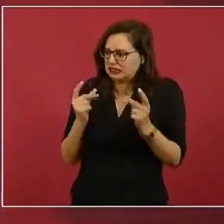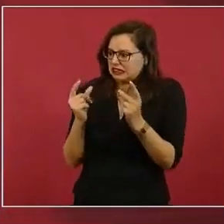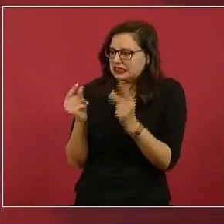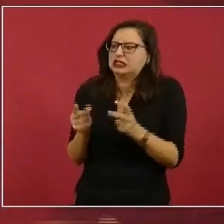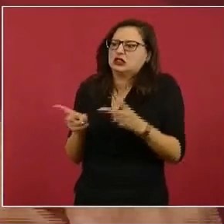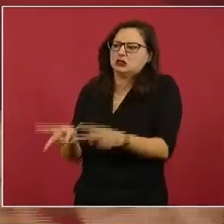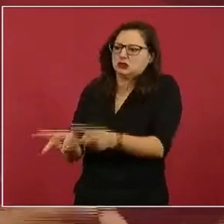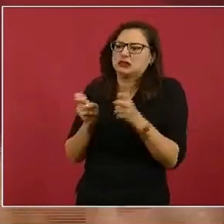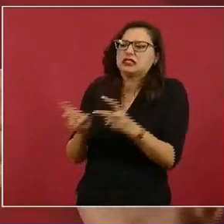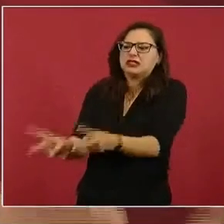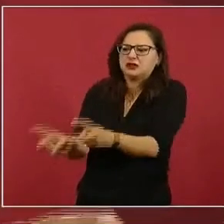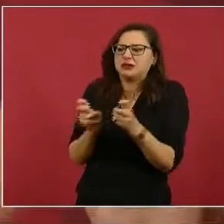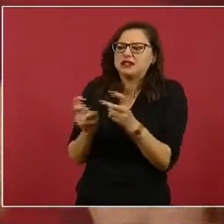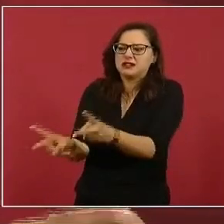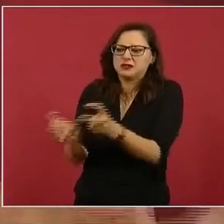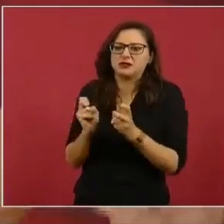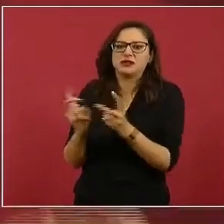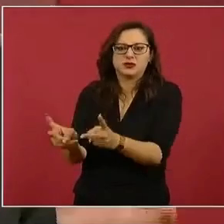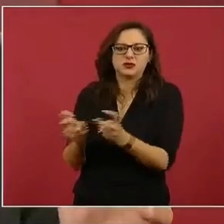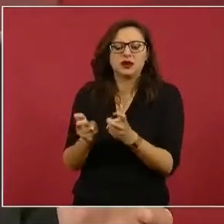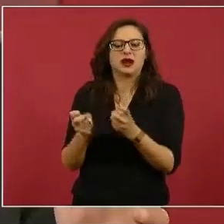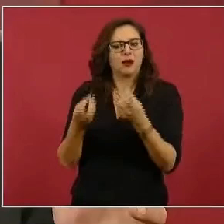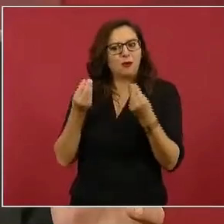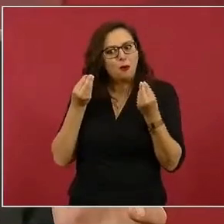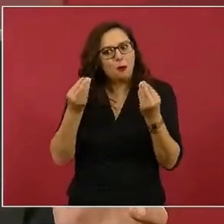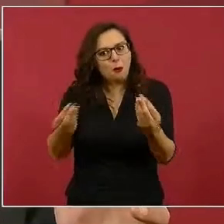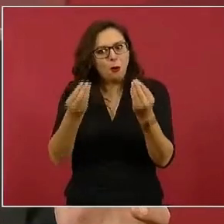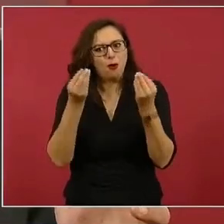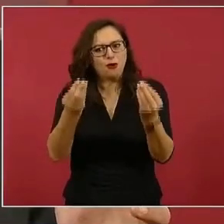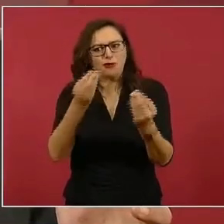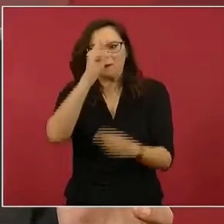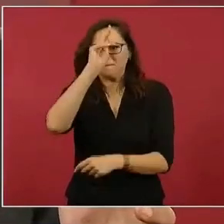Es el periodo de más saqueo en la historia de México.